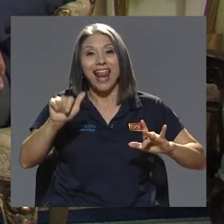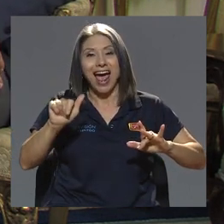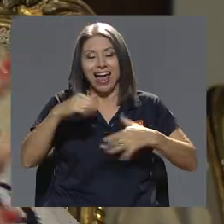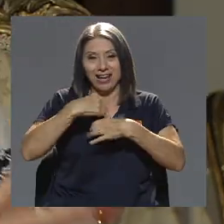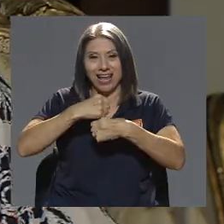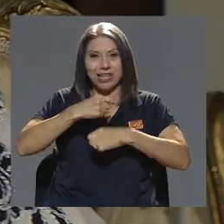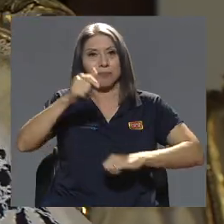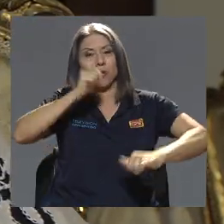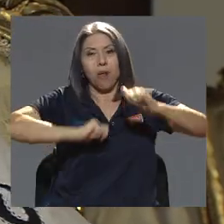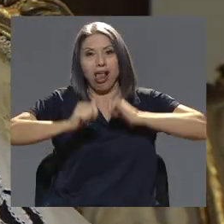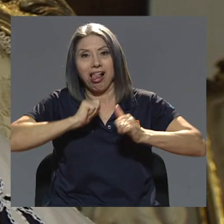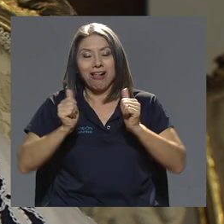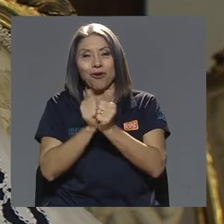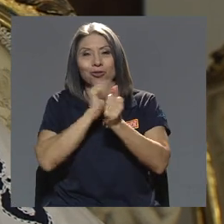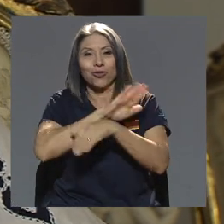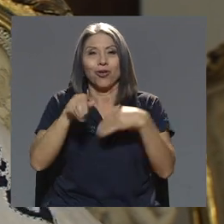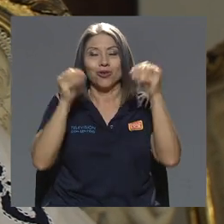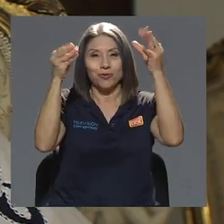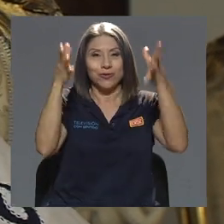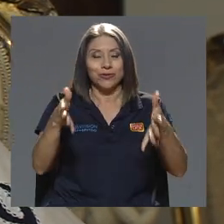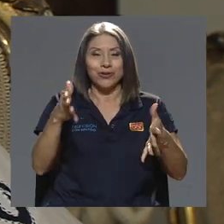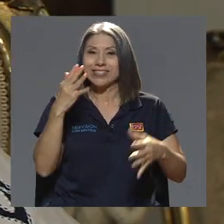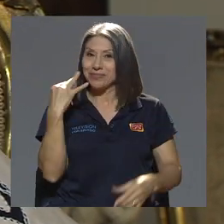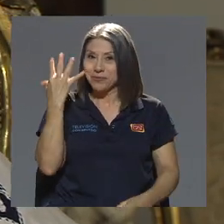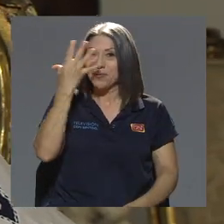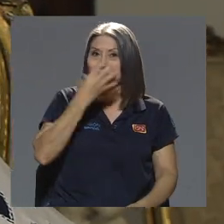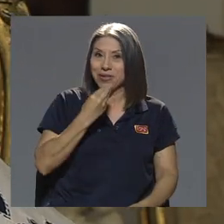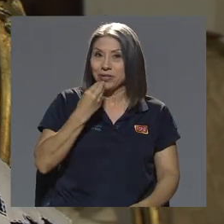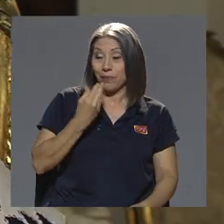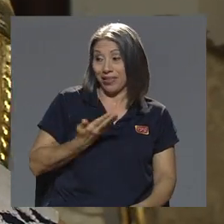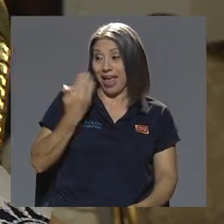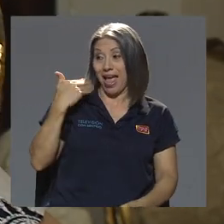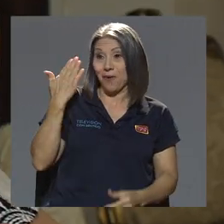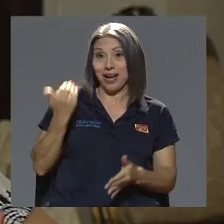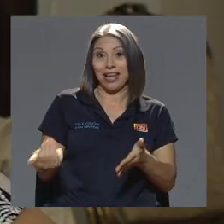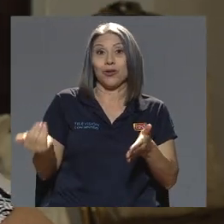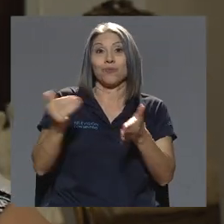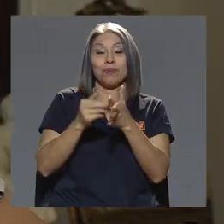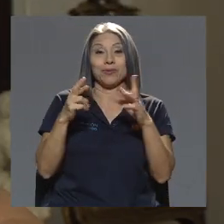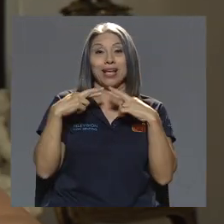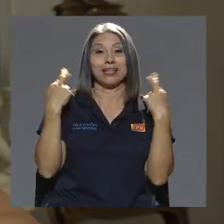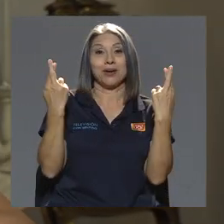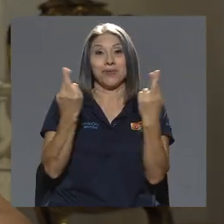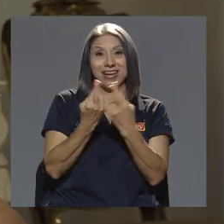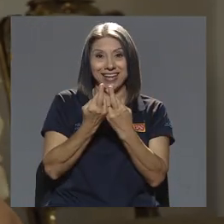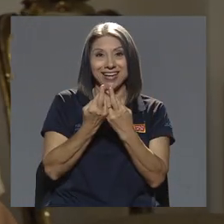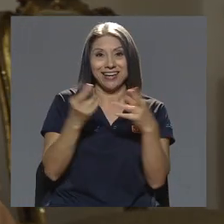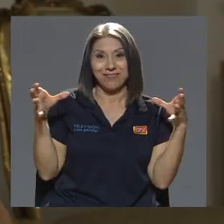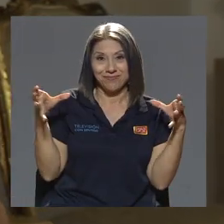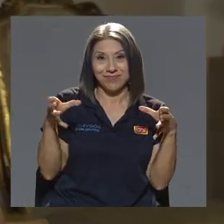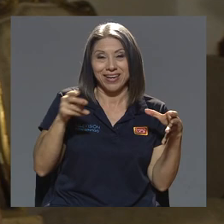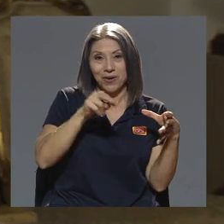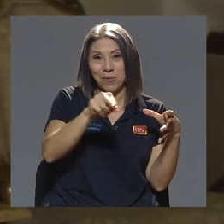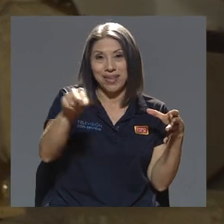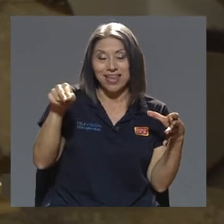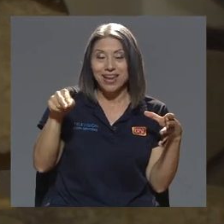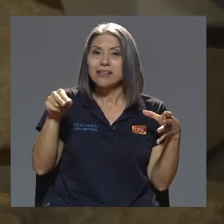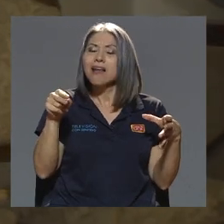profesores. Fue algo muy lindo. Y ahora que nos volvimos a reunir, las compañeras, nos dimos cuenta de algo muy